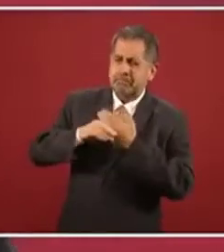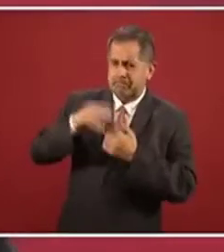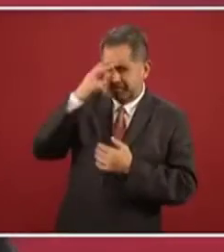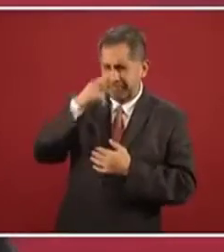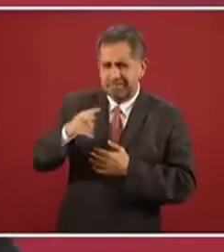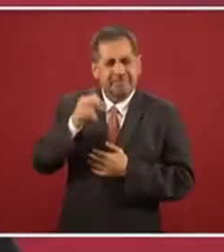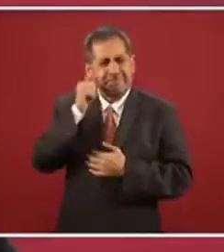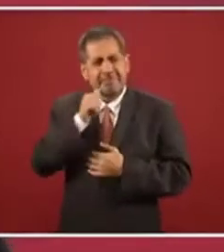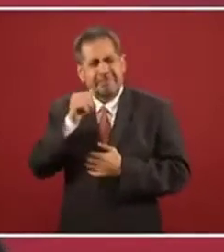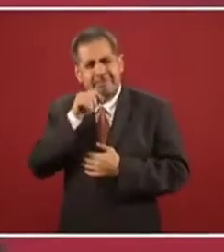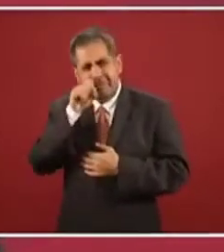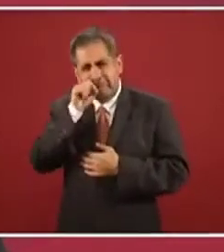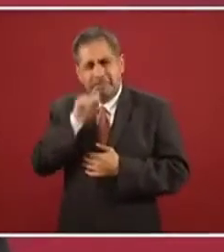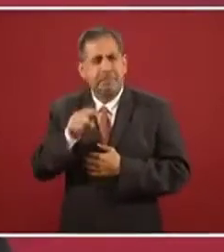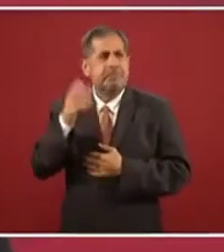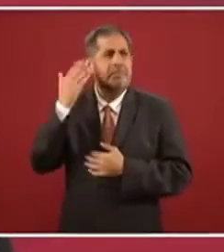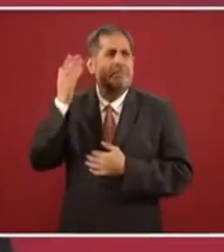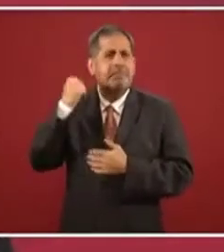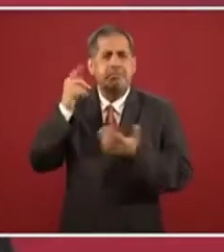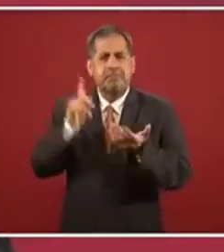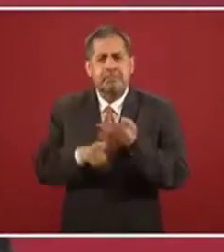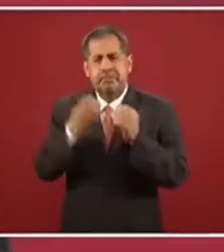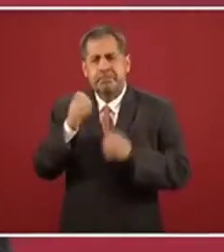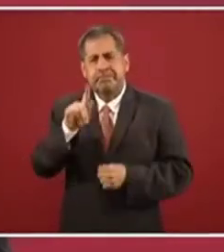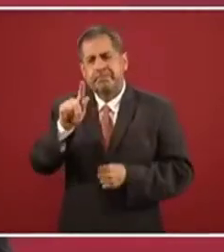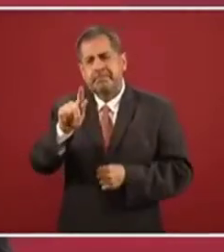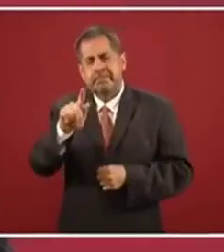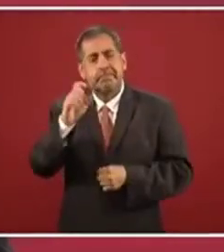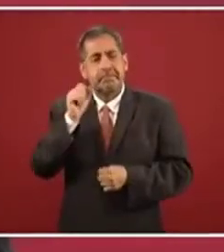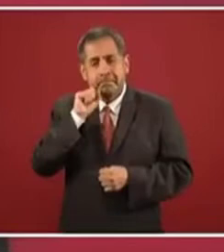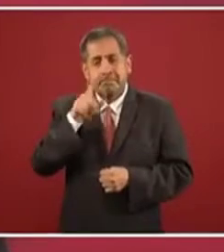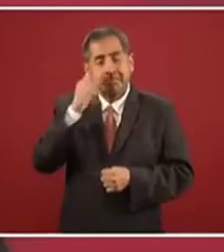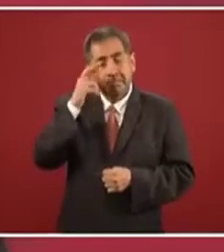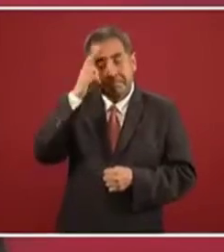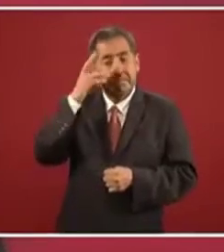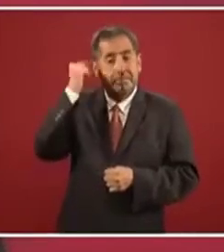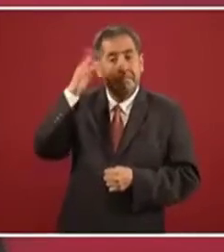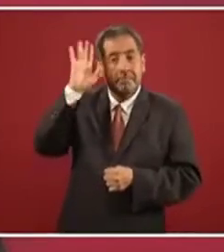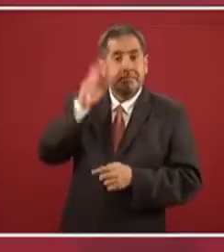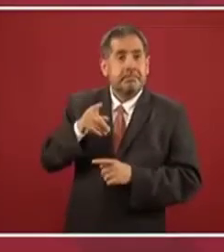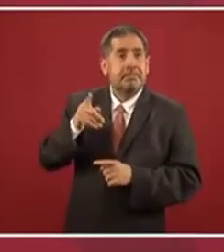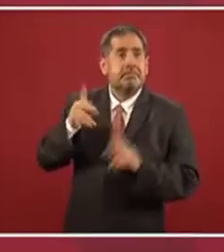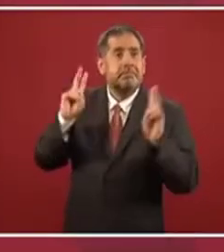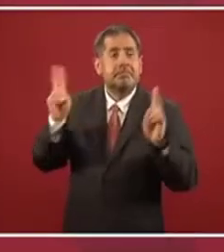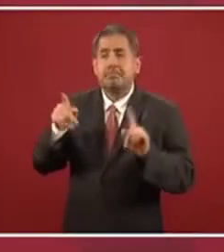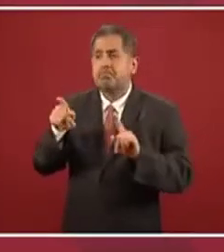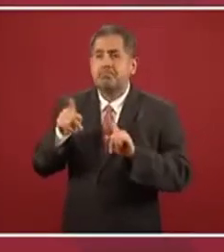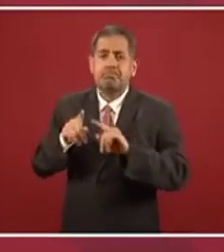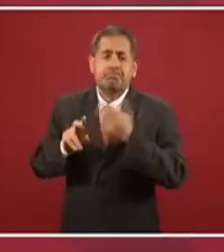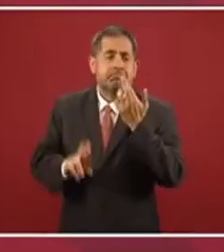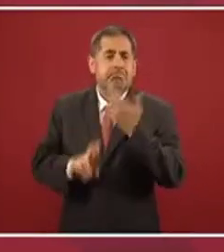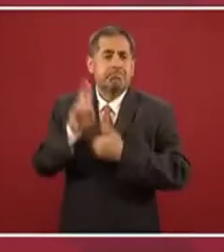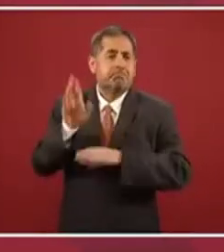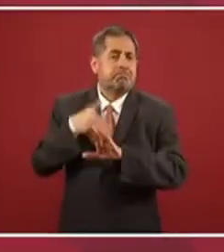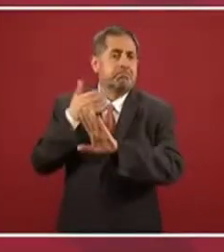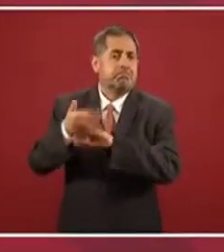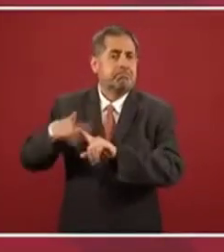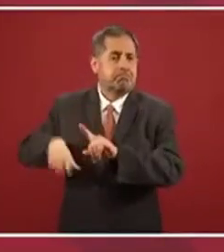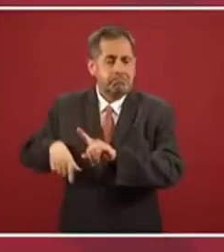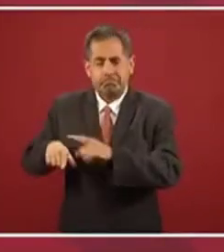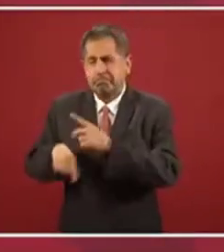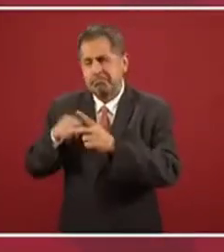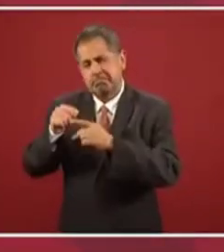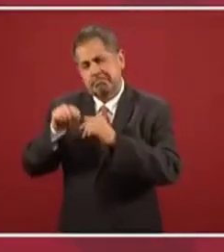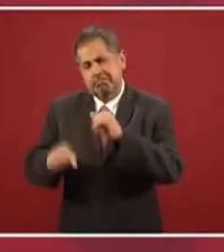vas a encontrar también en los 70s, cuando fueron los golpes militares, cuando quienes